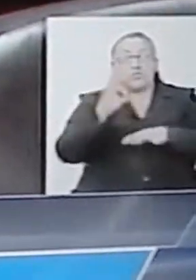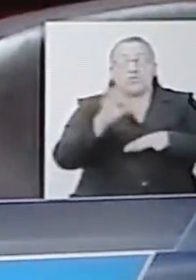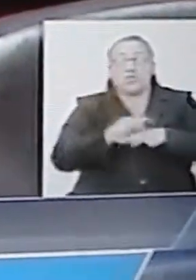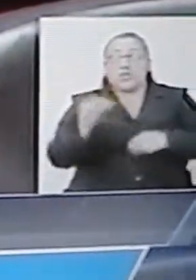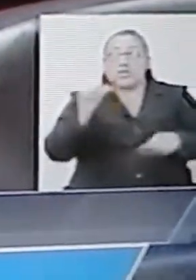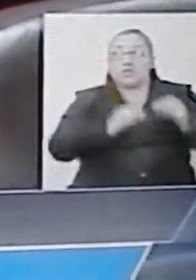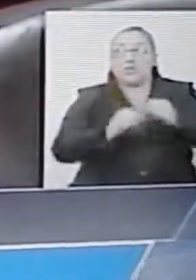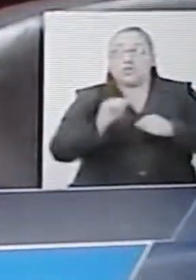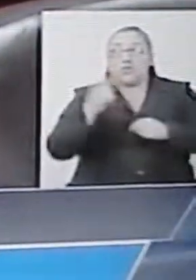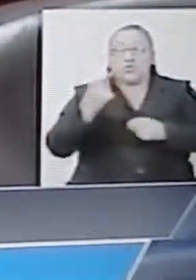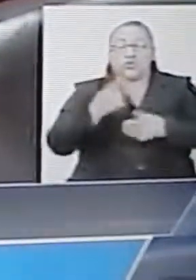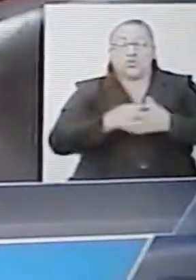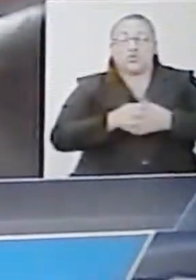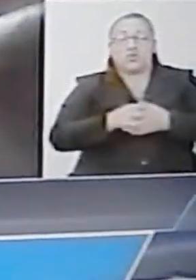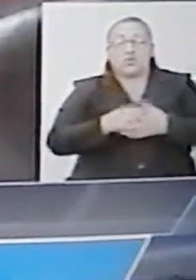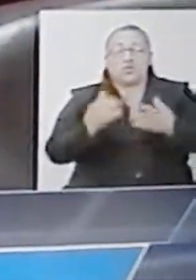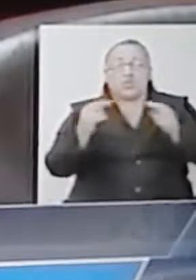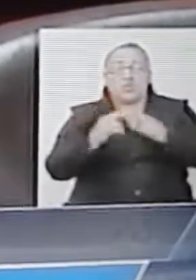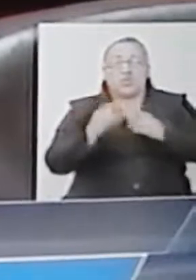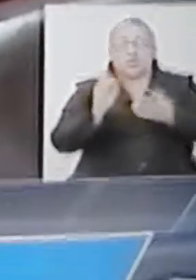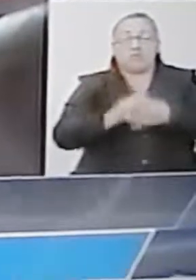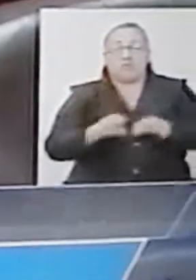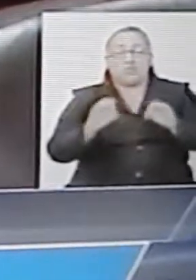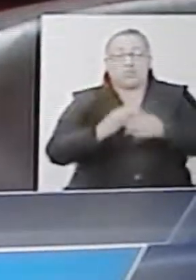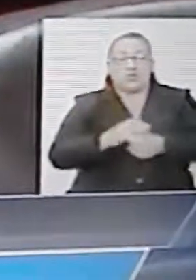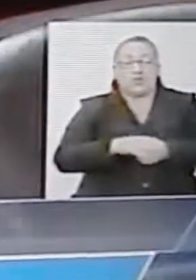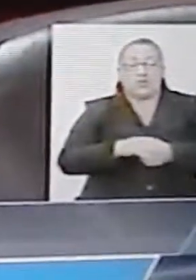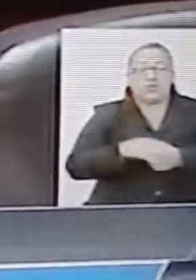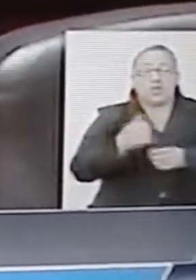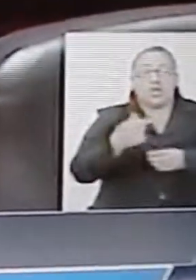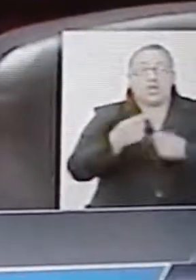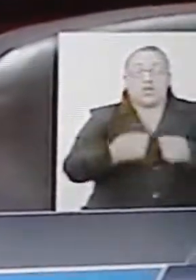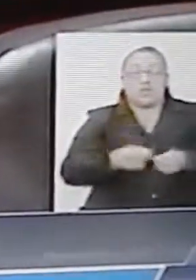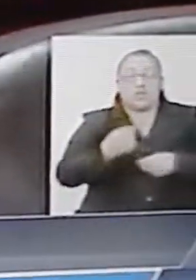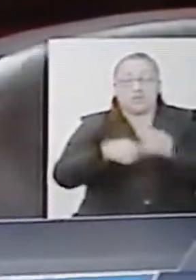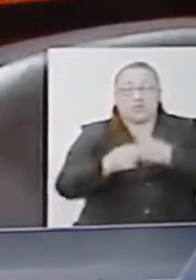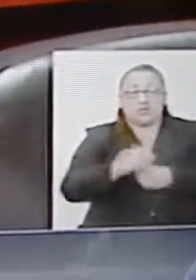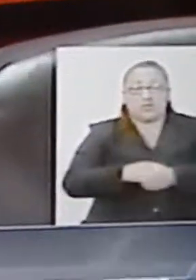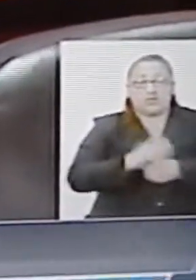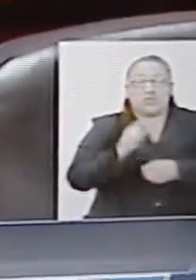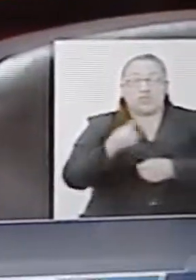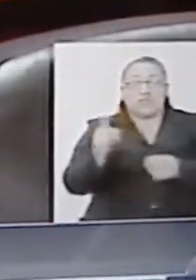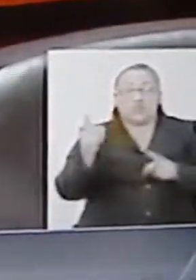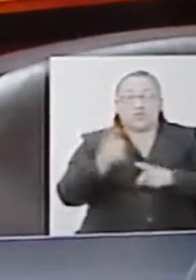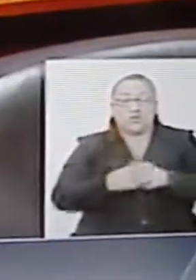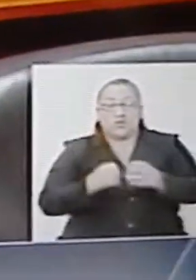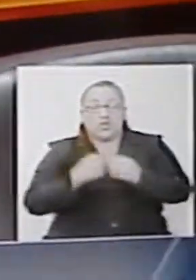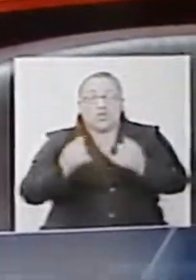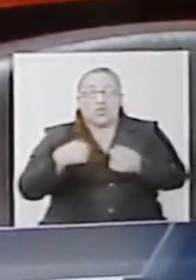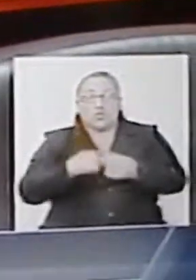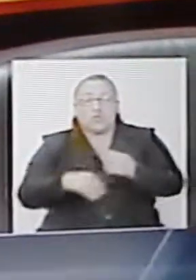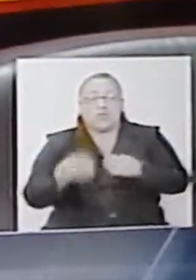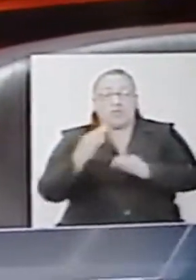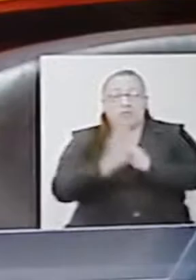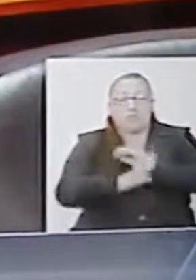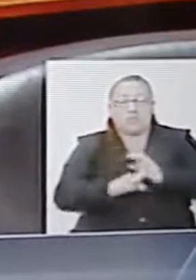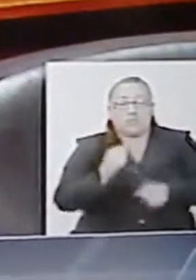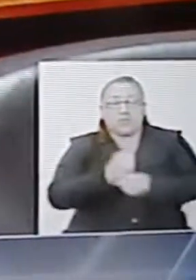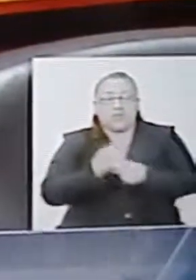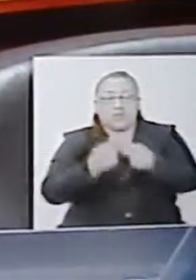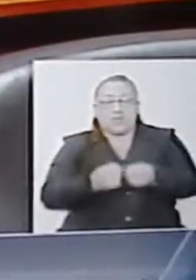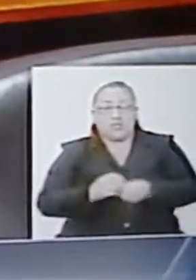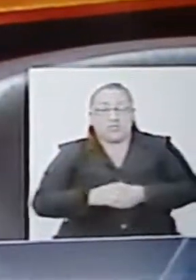químicos y son los donde se encuentra la mayor cantidad de agroexportación. Si a esto se le suma que hoy día vamos a proteger al pequeño